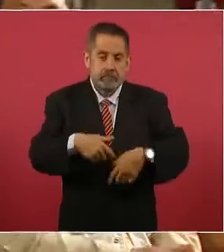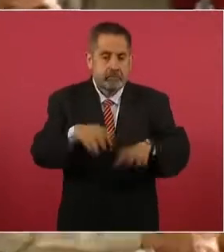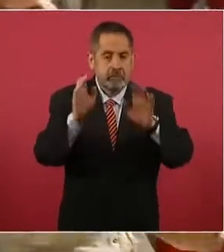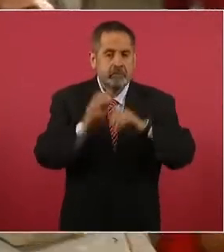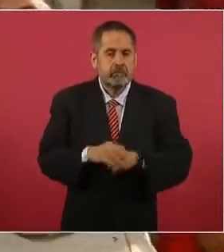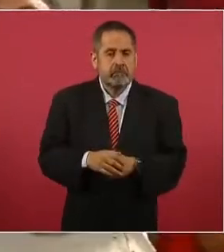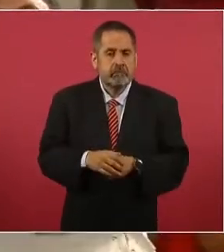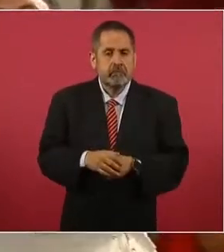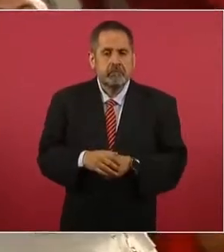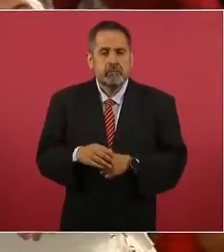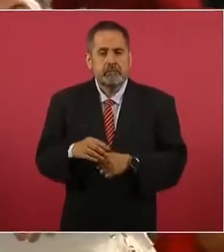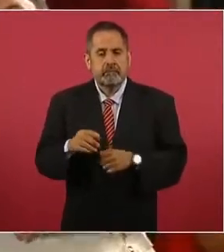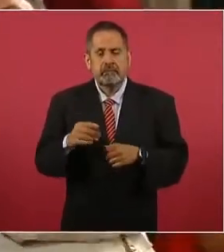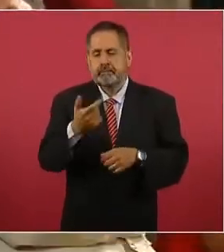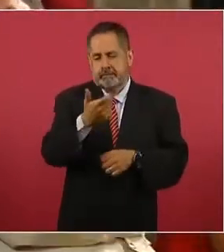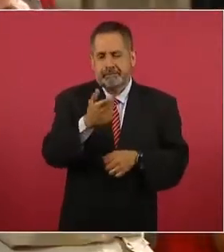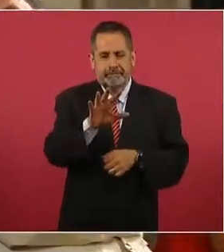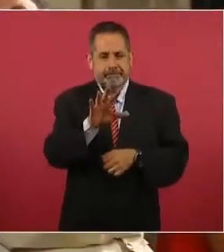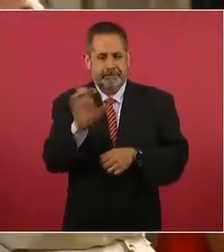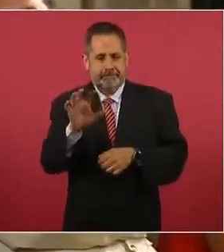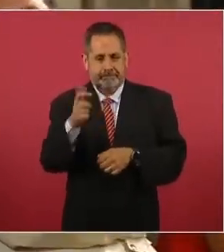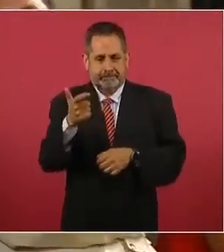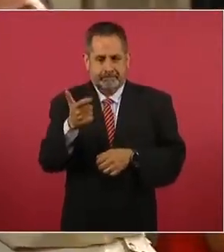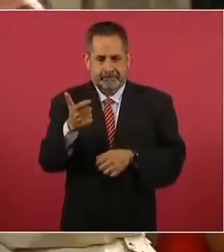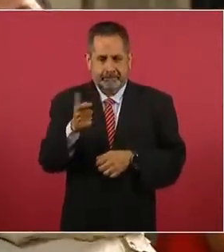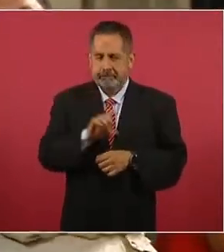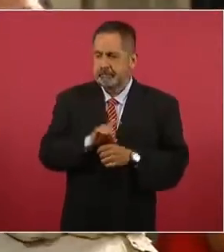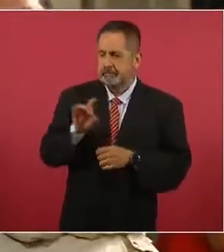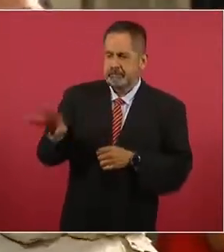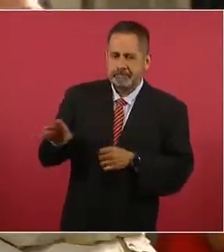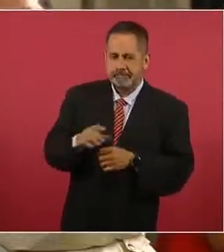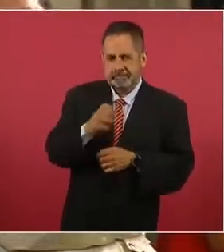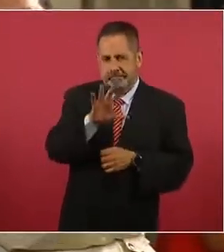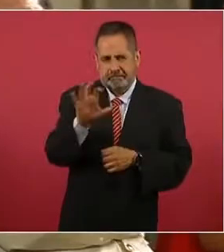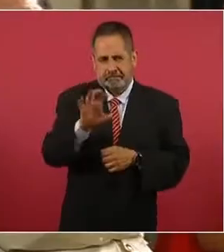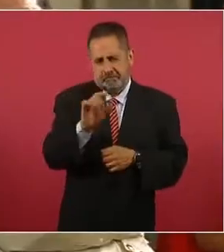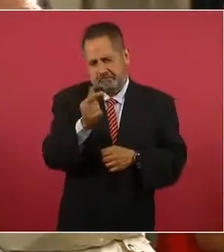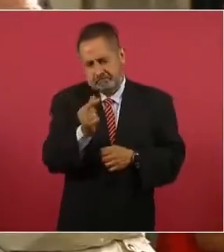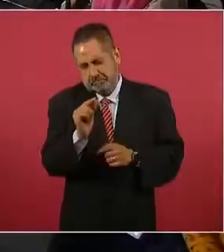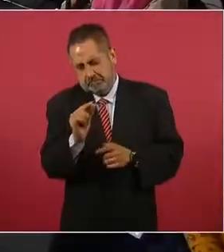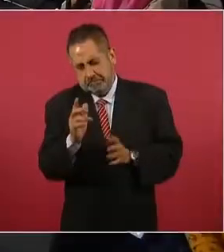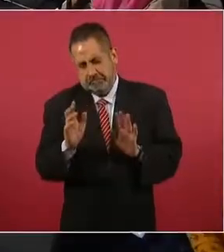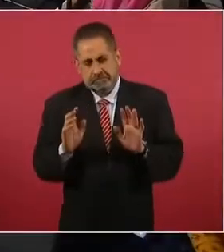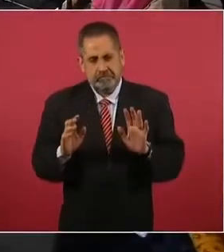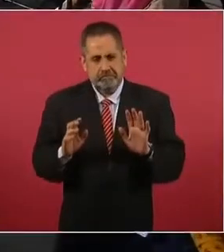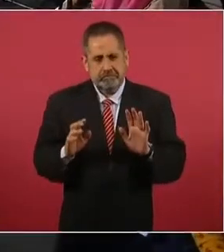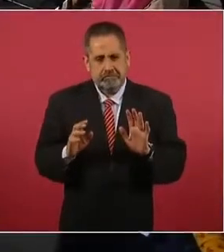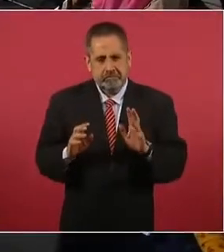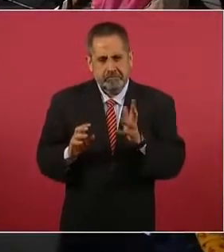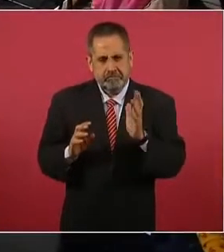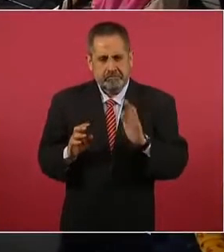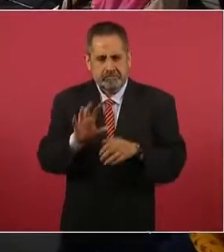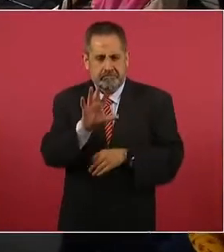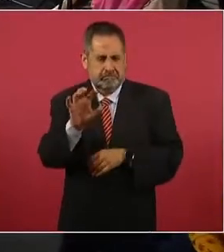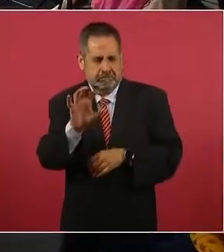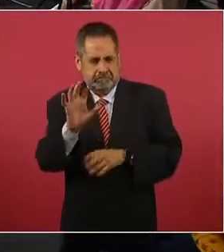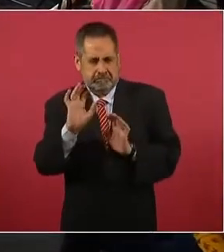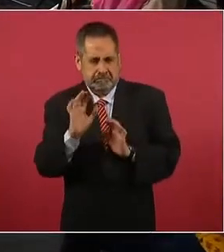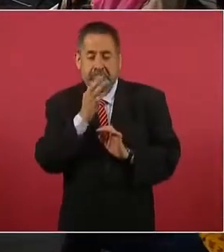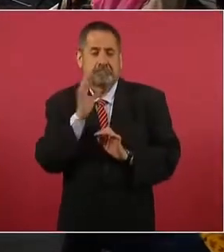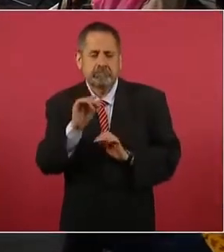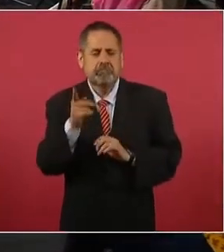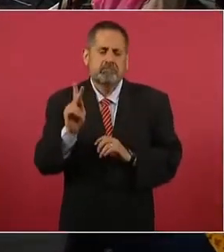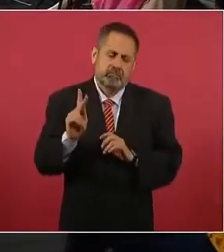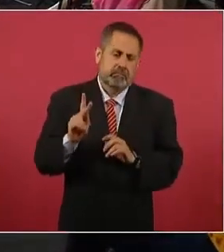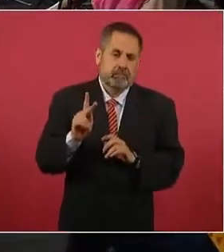llegan a ser desde 500 pesos, estamos hablando de una cantidad pues no menor, pero 500 pesos que